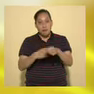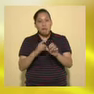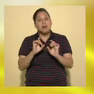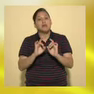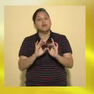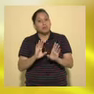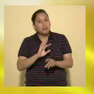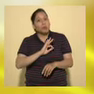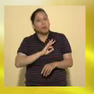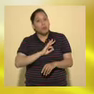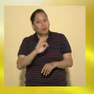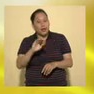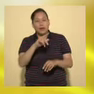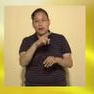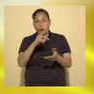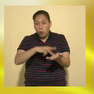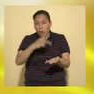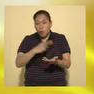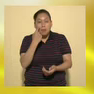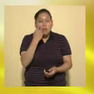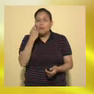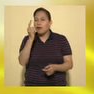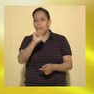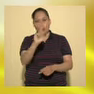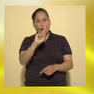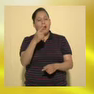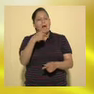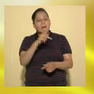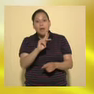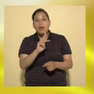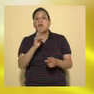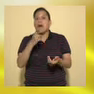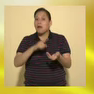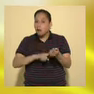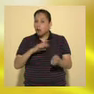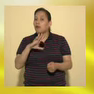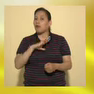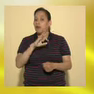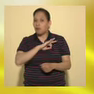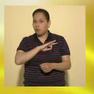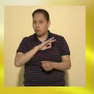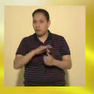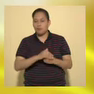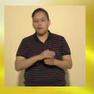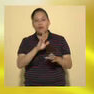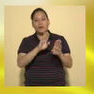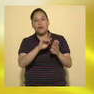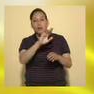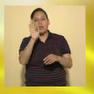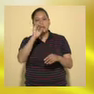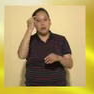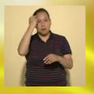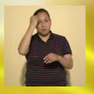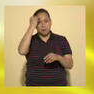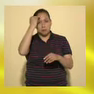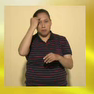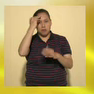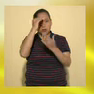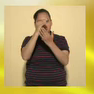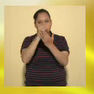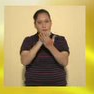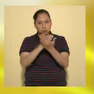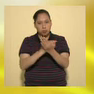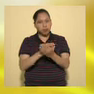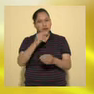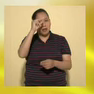cuando son enfermedades que no se detectan a tiempo, a la larga, te pueden dar cierto grado de deficiencia mental, por ejemplo, entre otras